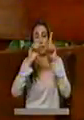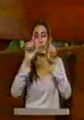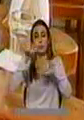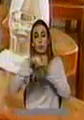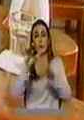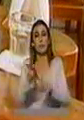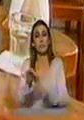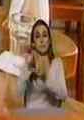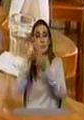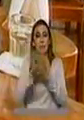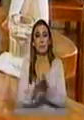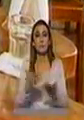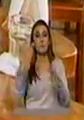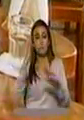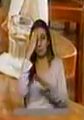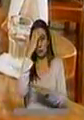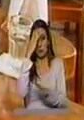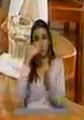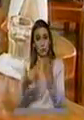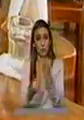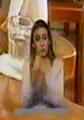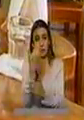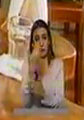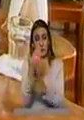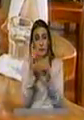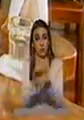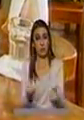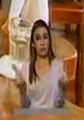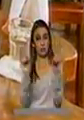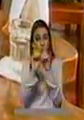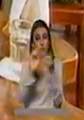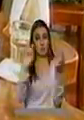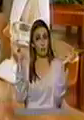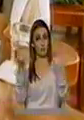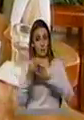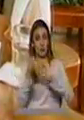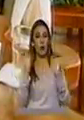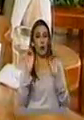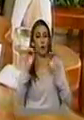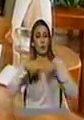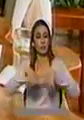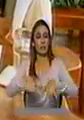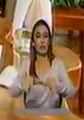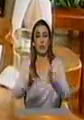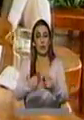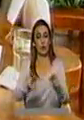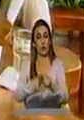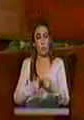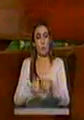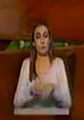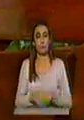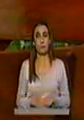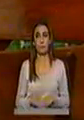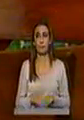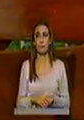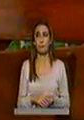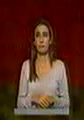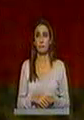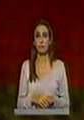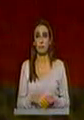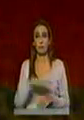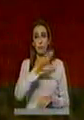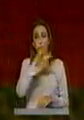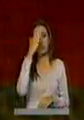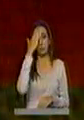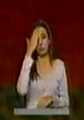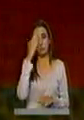en llevar a cabo un nuevo registro de estos puntos atractivos del país para poderlos ampliar? Sí, ustedes saben,